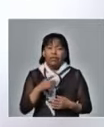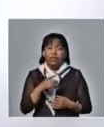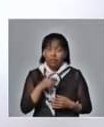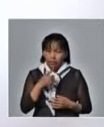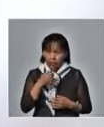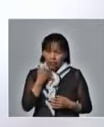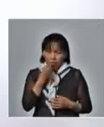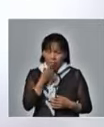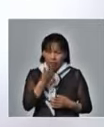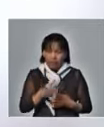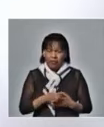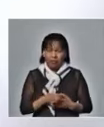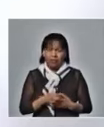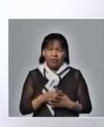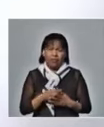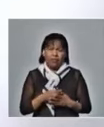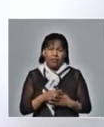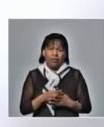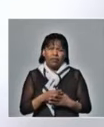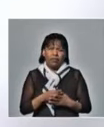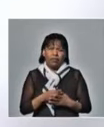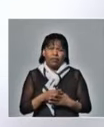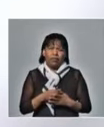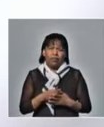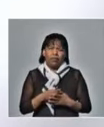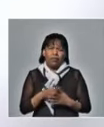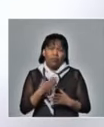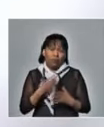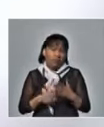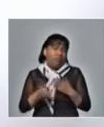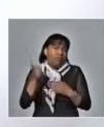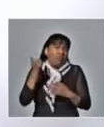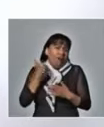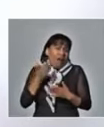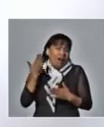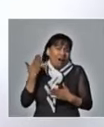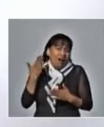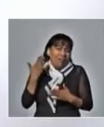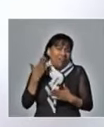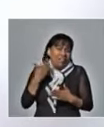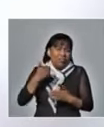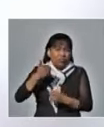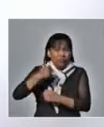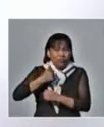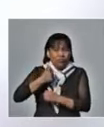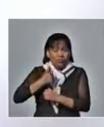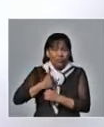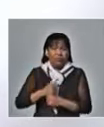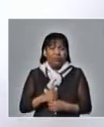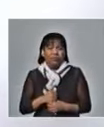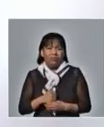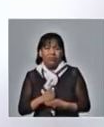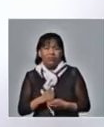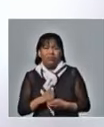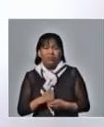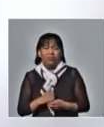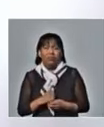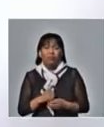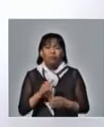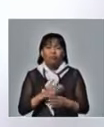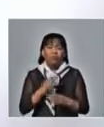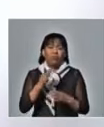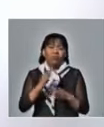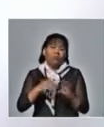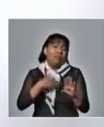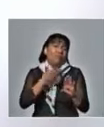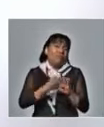debo decirle que cuando fui salvajemente sancionado por la autoridad electoral por violencia de